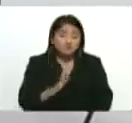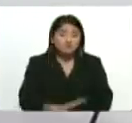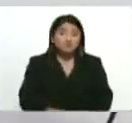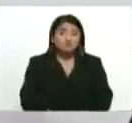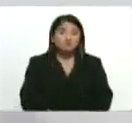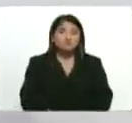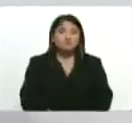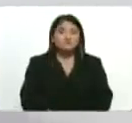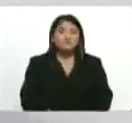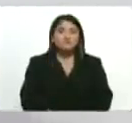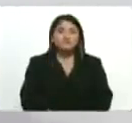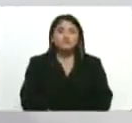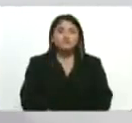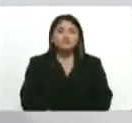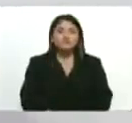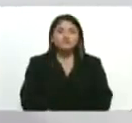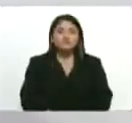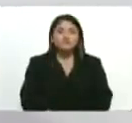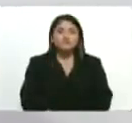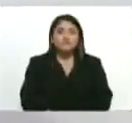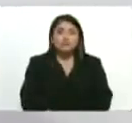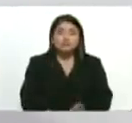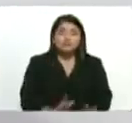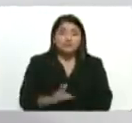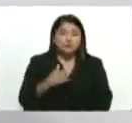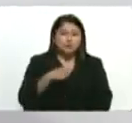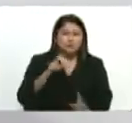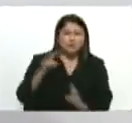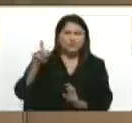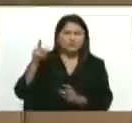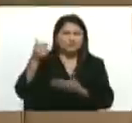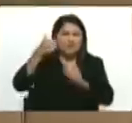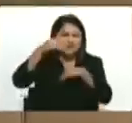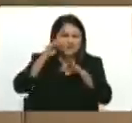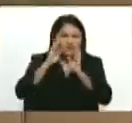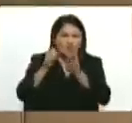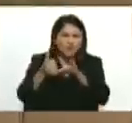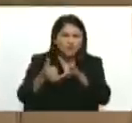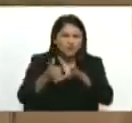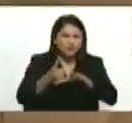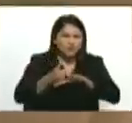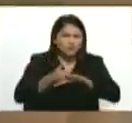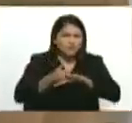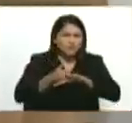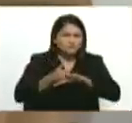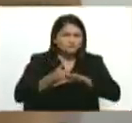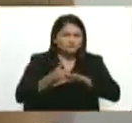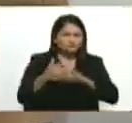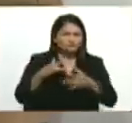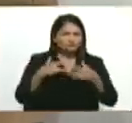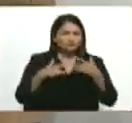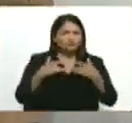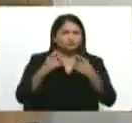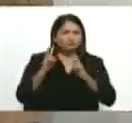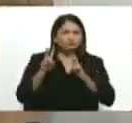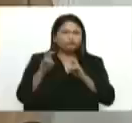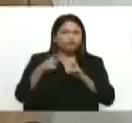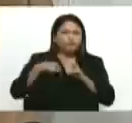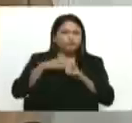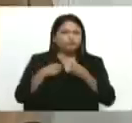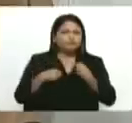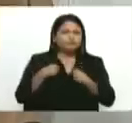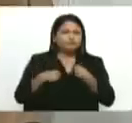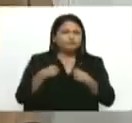para atenderlo y para preocuparnos. Si hablaran bien de nosotros, tendríamos que